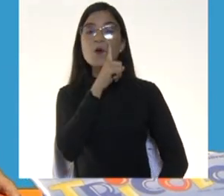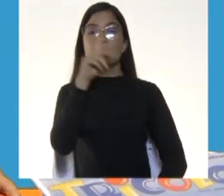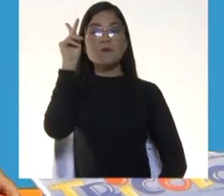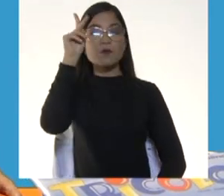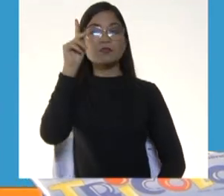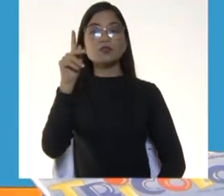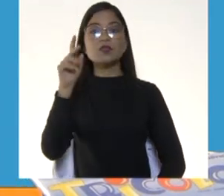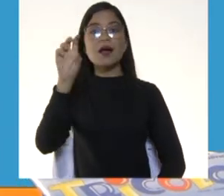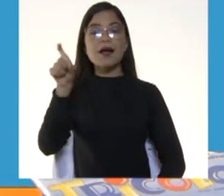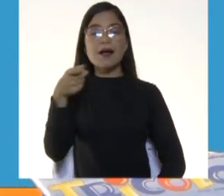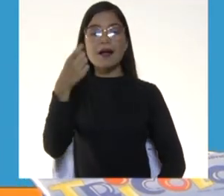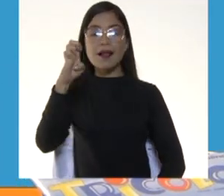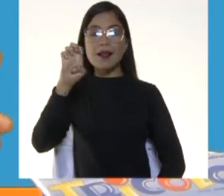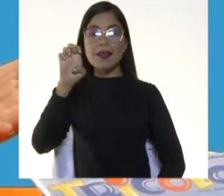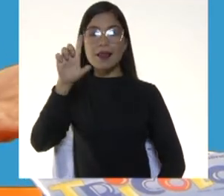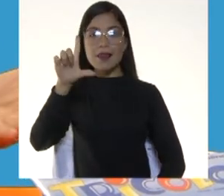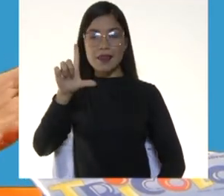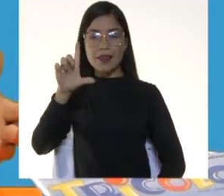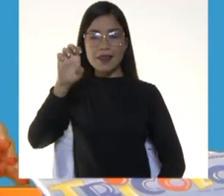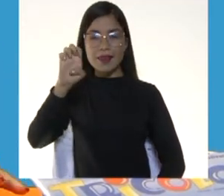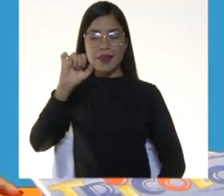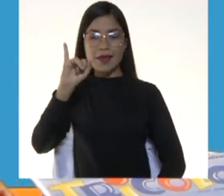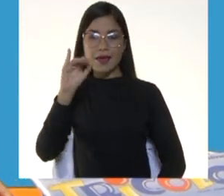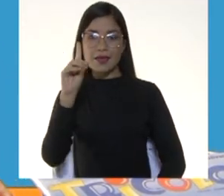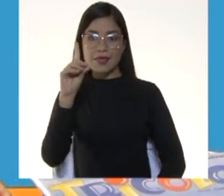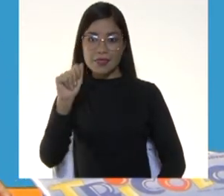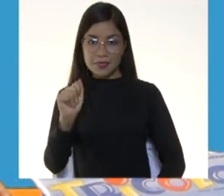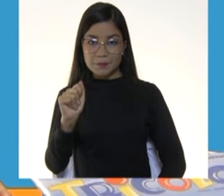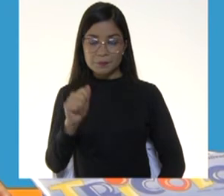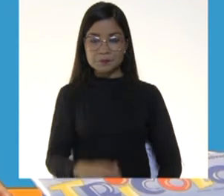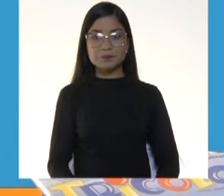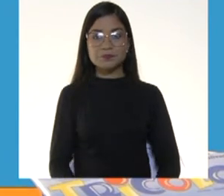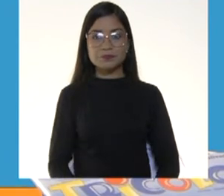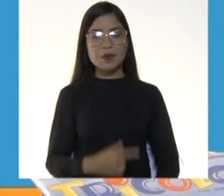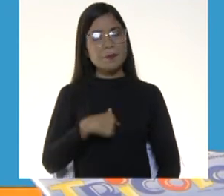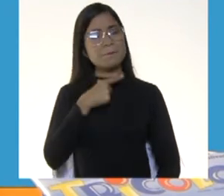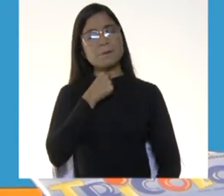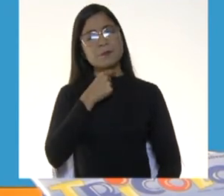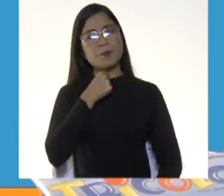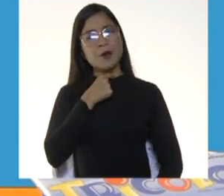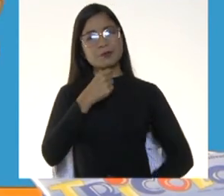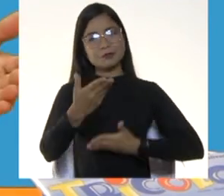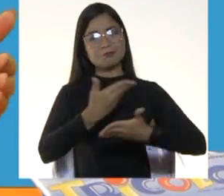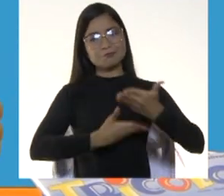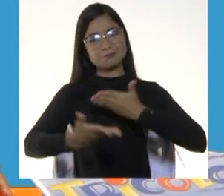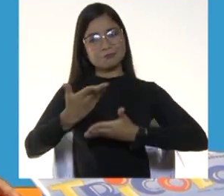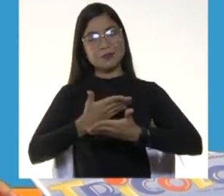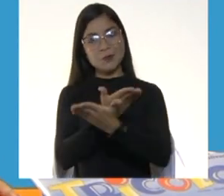Gleida Martínez. Encantadísima una vez más de interactuar con ustedes en este año escolar